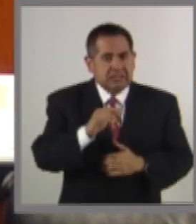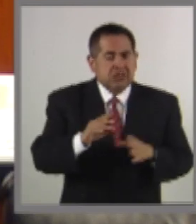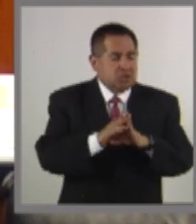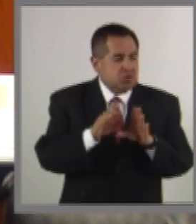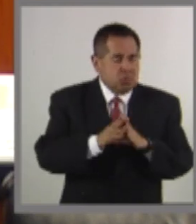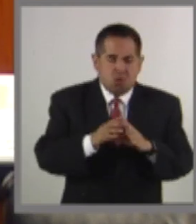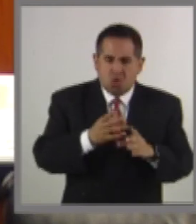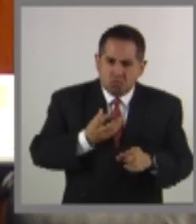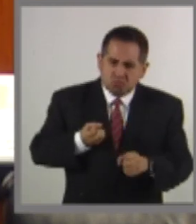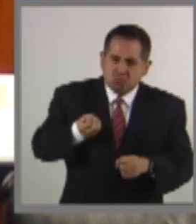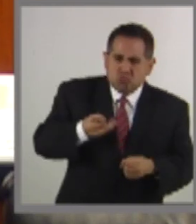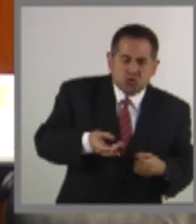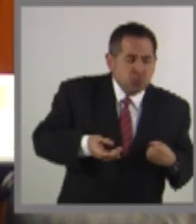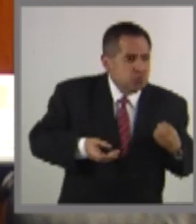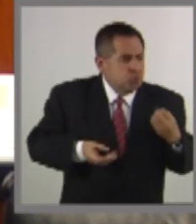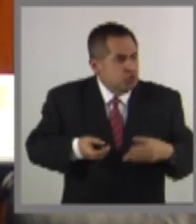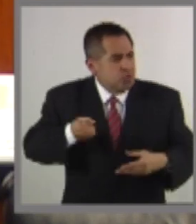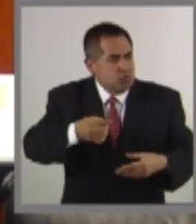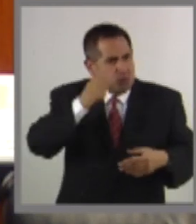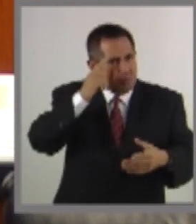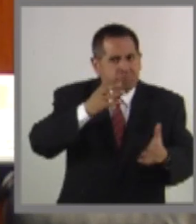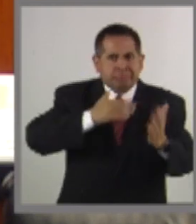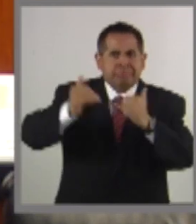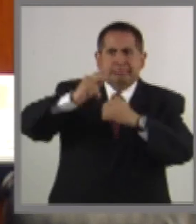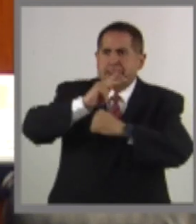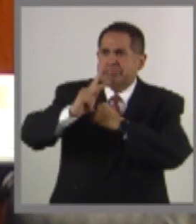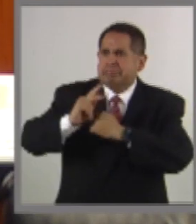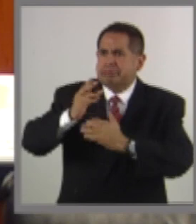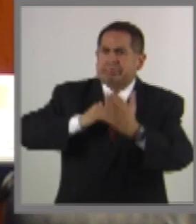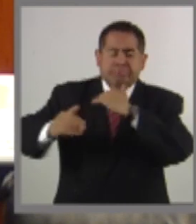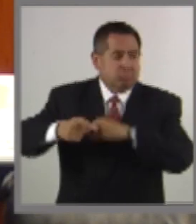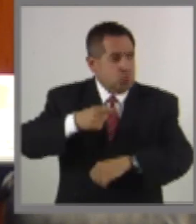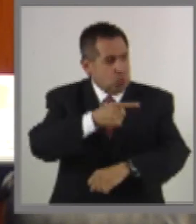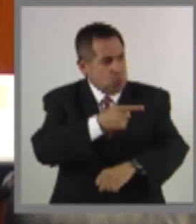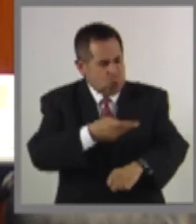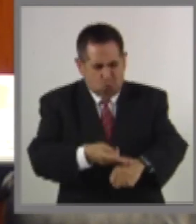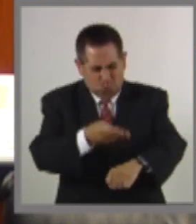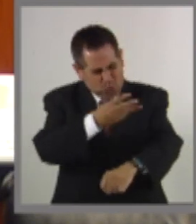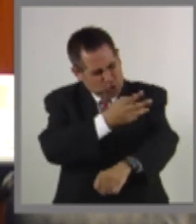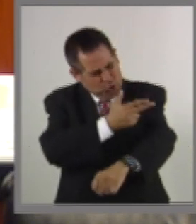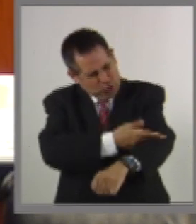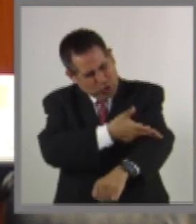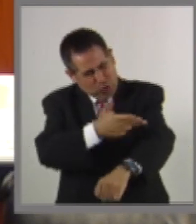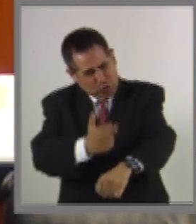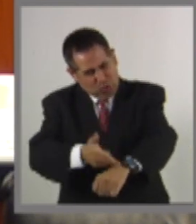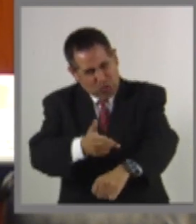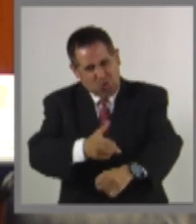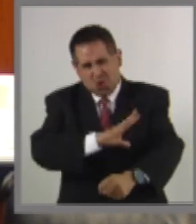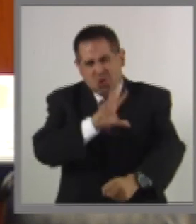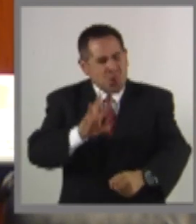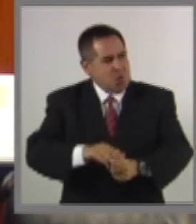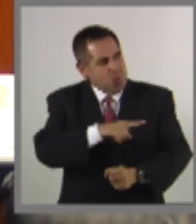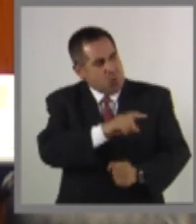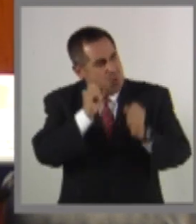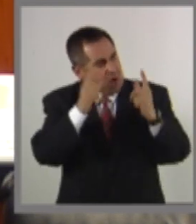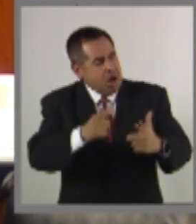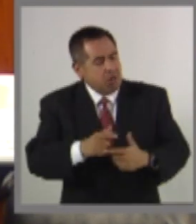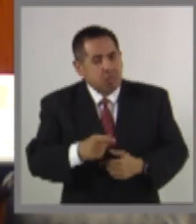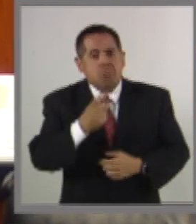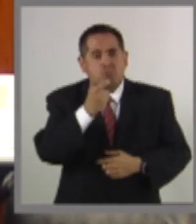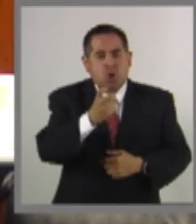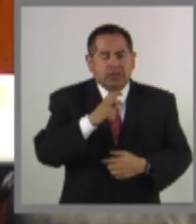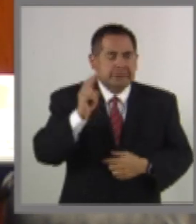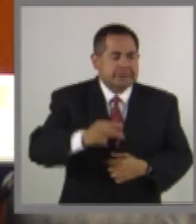de aportarle a la patria, ha sido de mucha honestidad, y por eso es evidente que nos